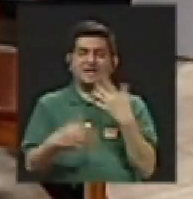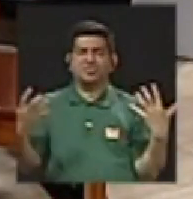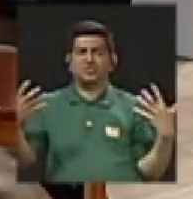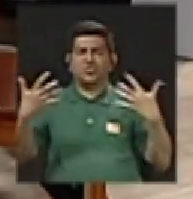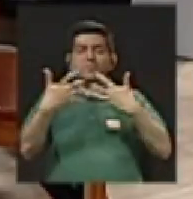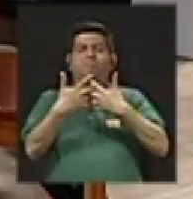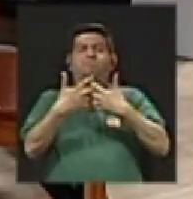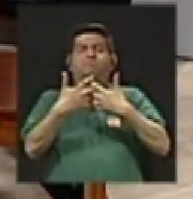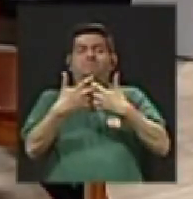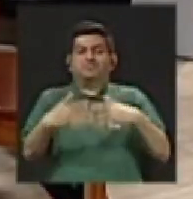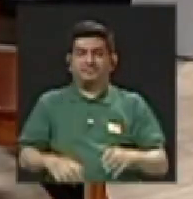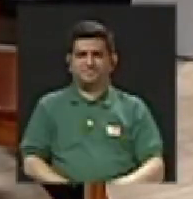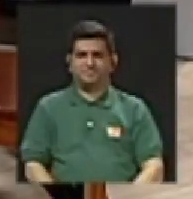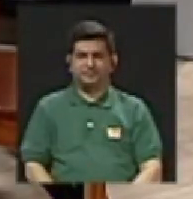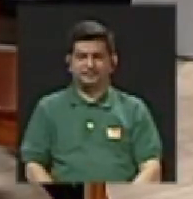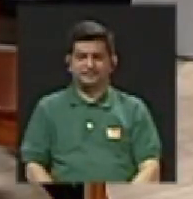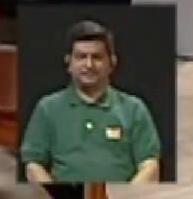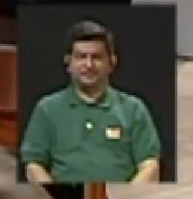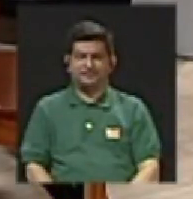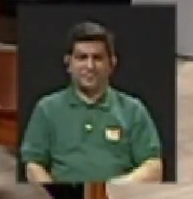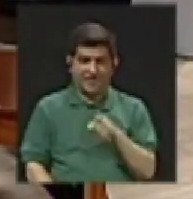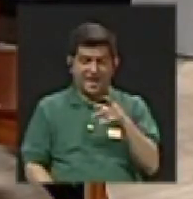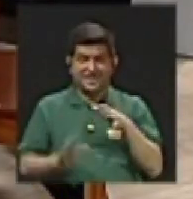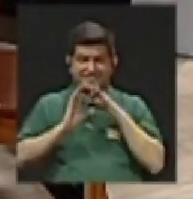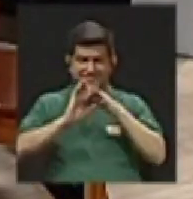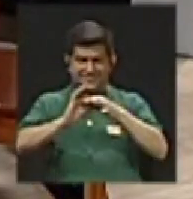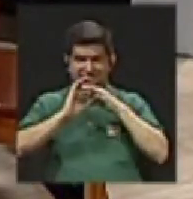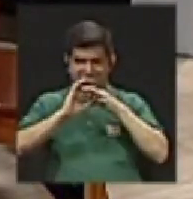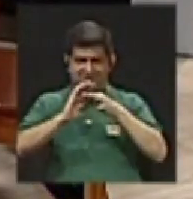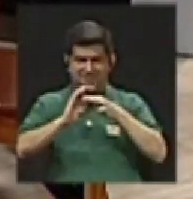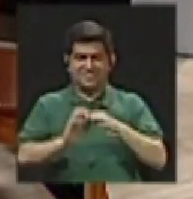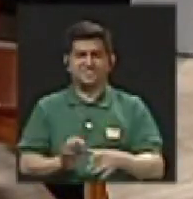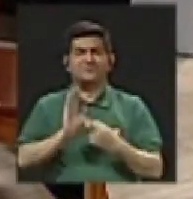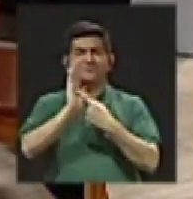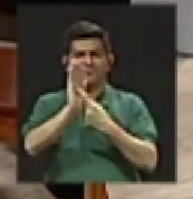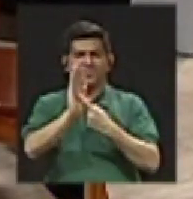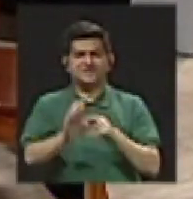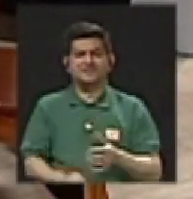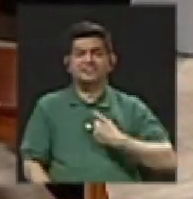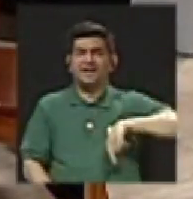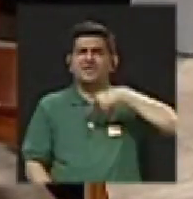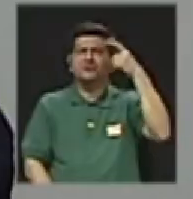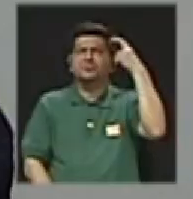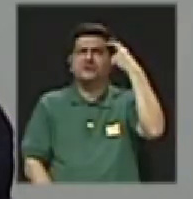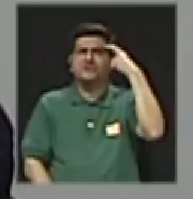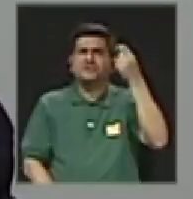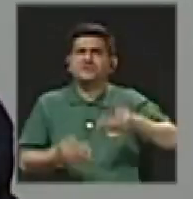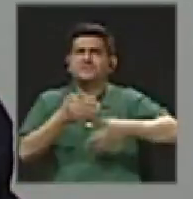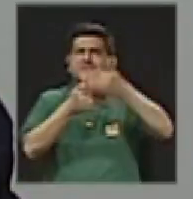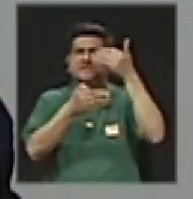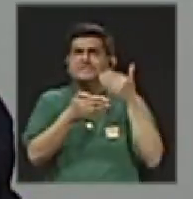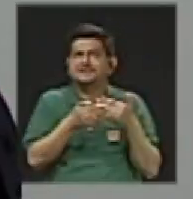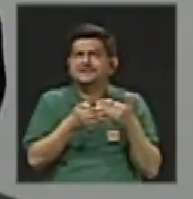ensamblaron. Entonces esa relación nos enseña que lo que estábamos pensando era